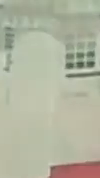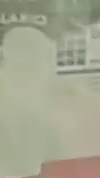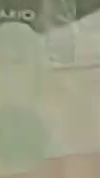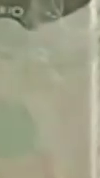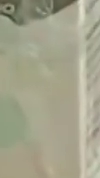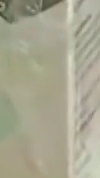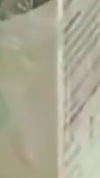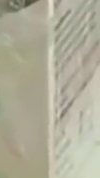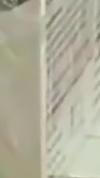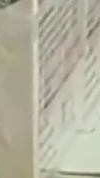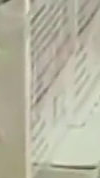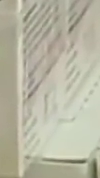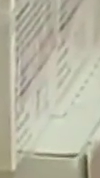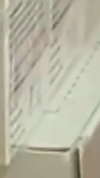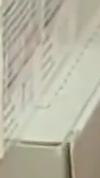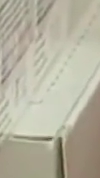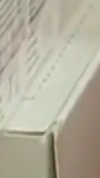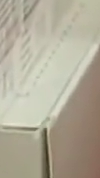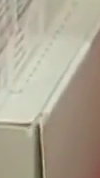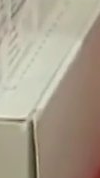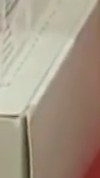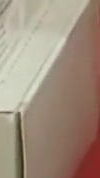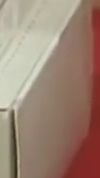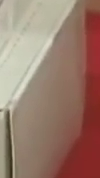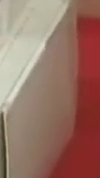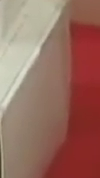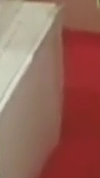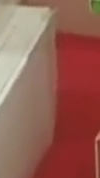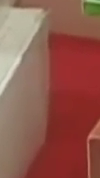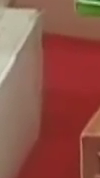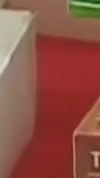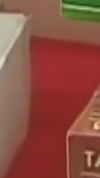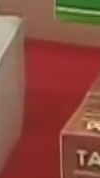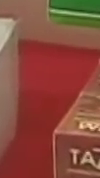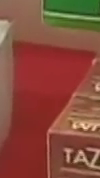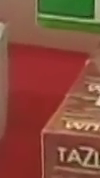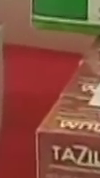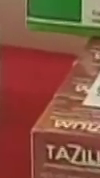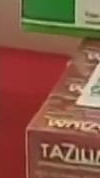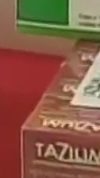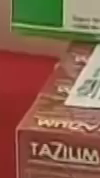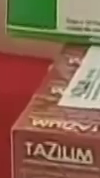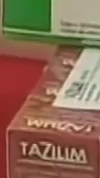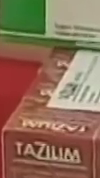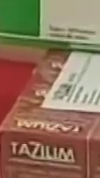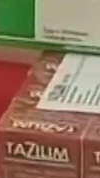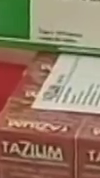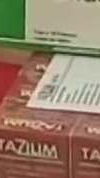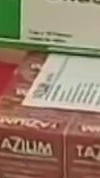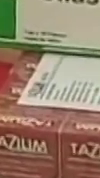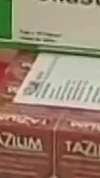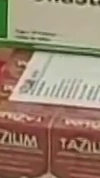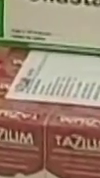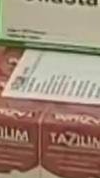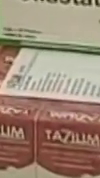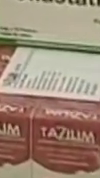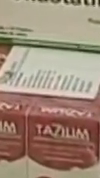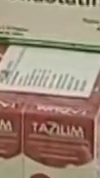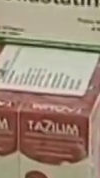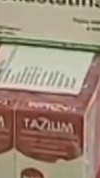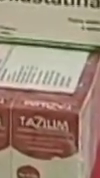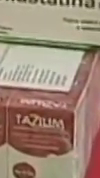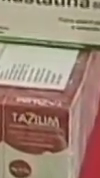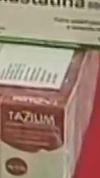clindamicina, penicilina, bencetacílica, Bactrón, isoflurano, sevoflurano, que son los anestésicos, presidente. Bueno,